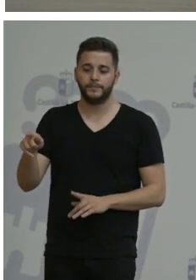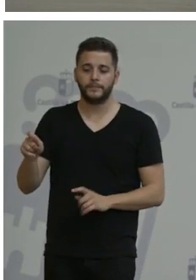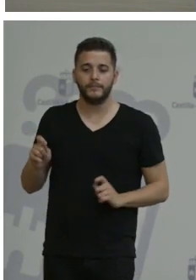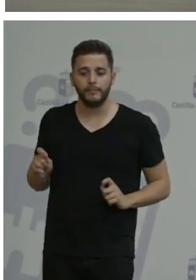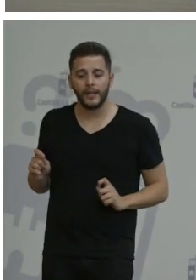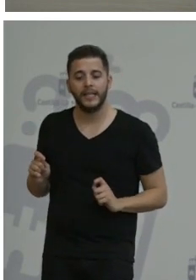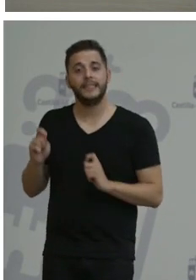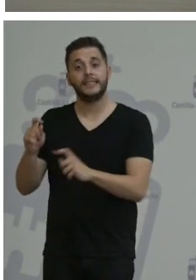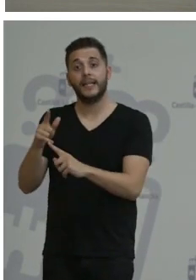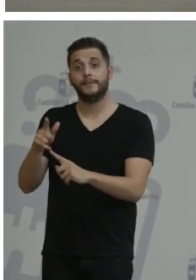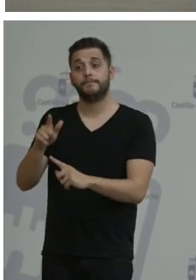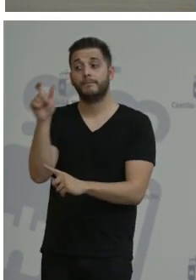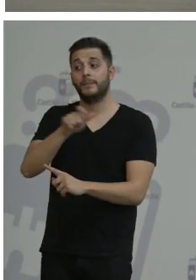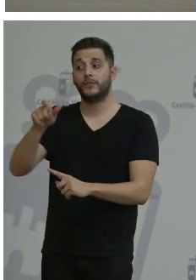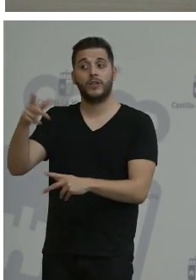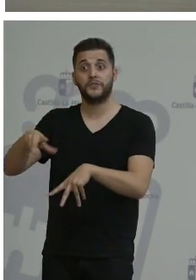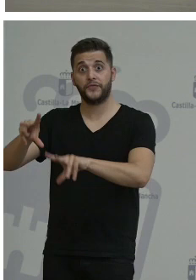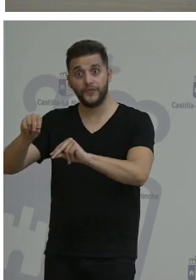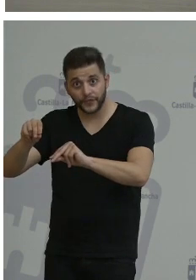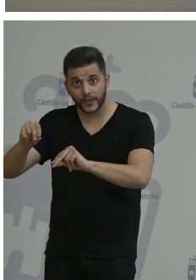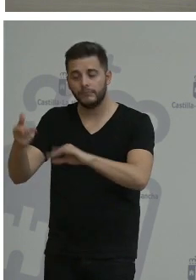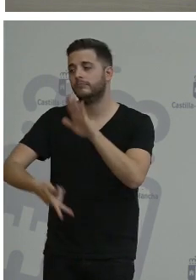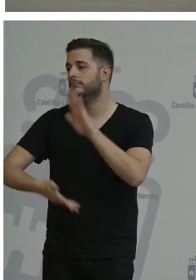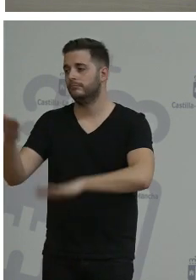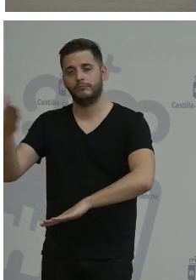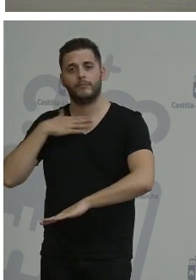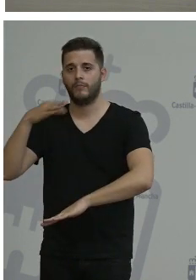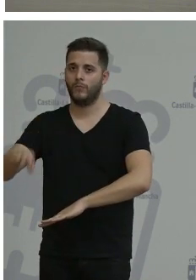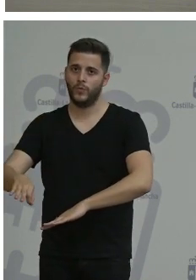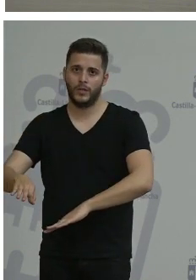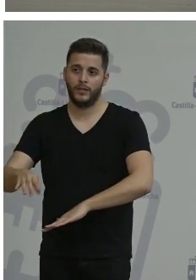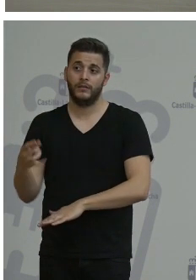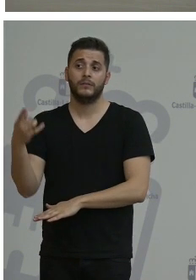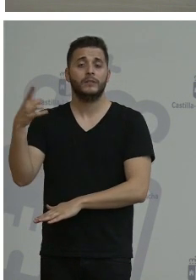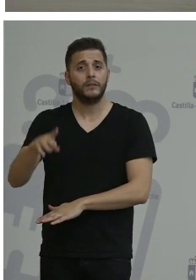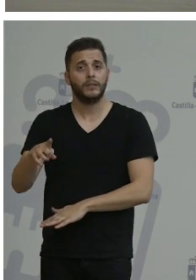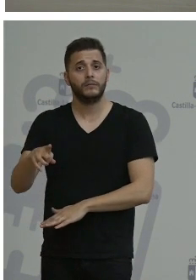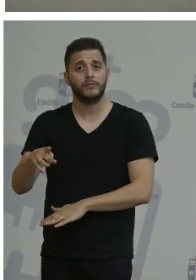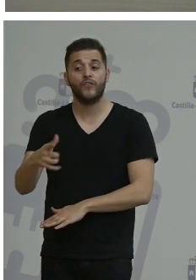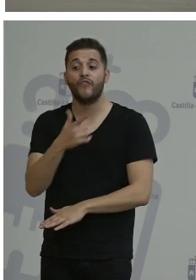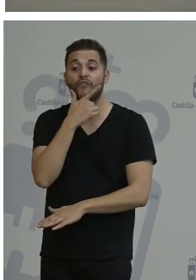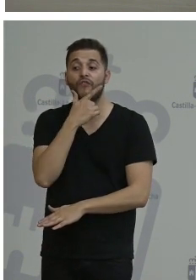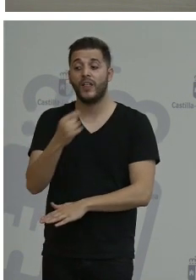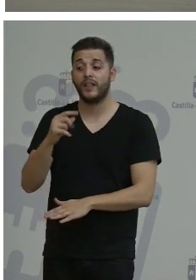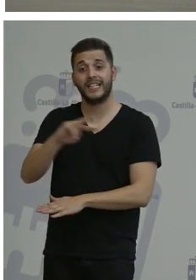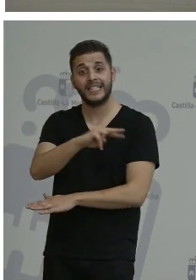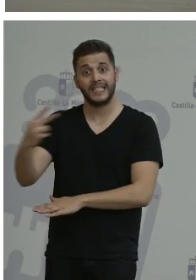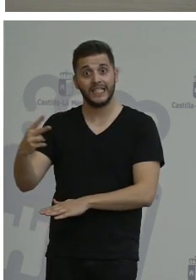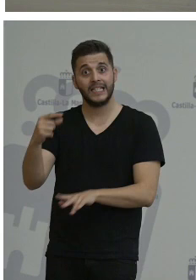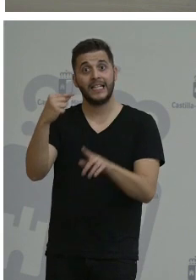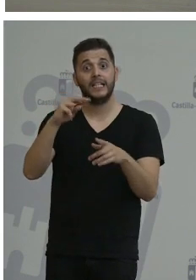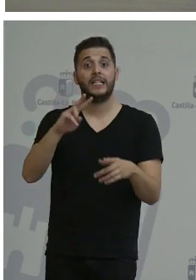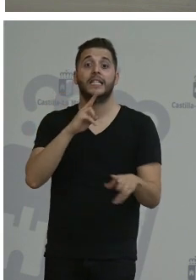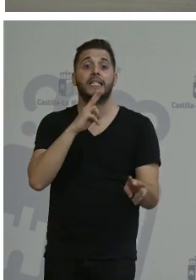que las personas que terminen puedan salir y, además, facilitarles una copia de la respuesta para que pueda ver